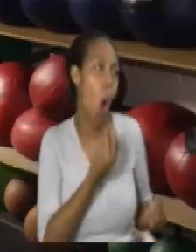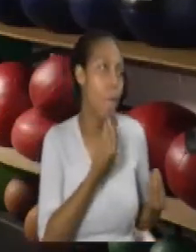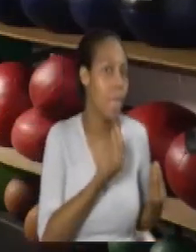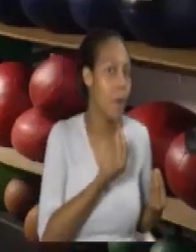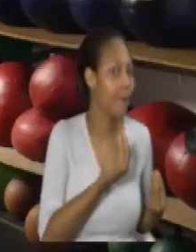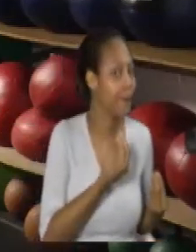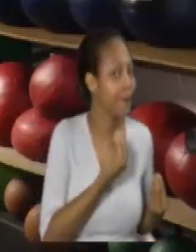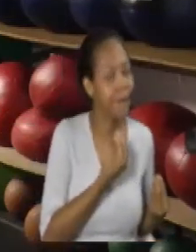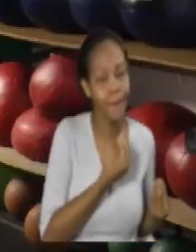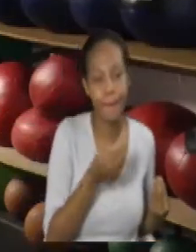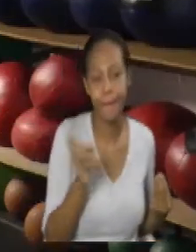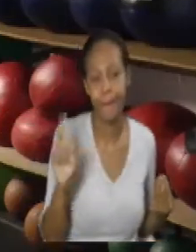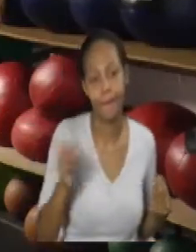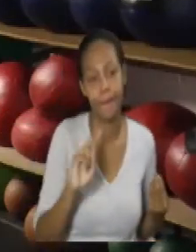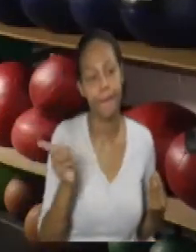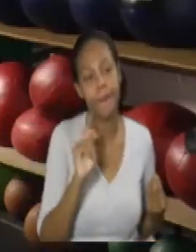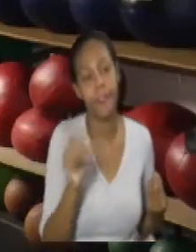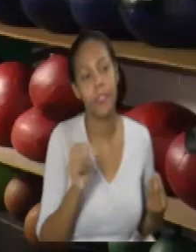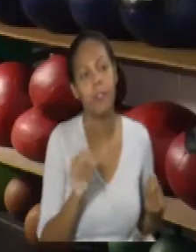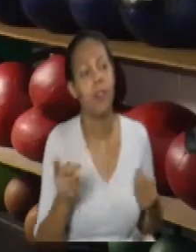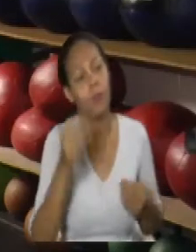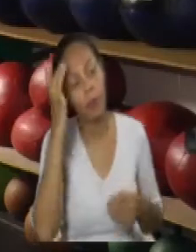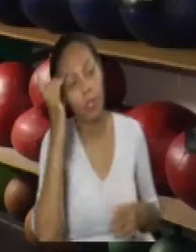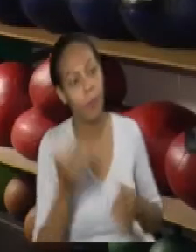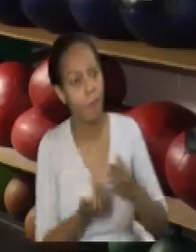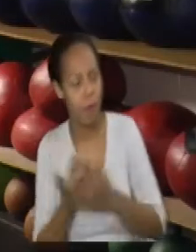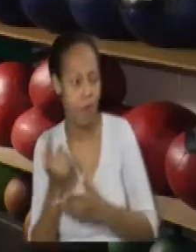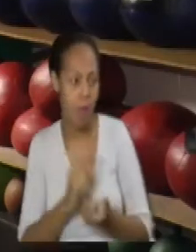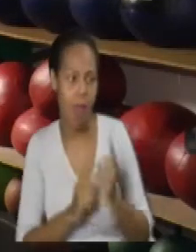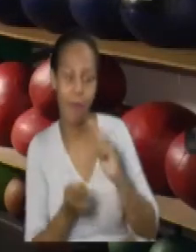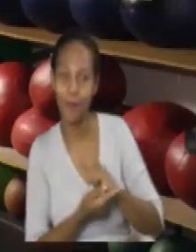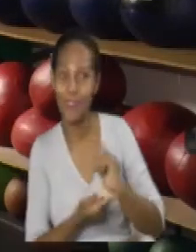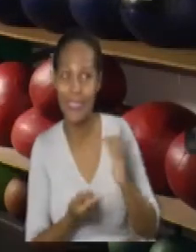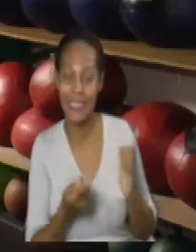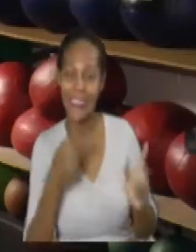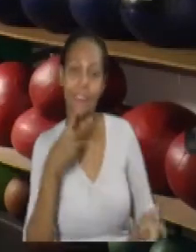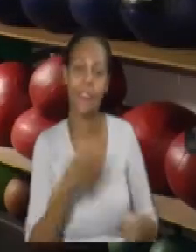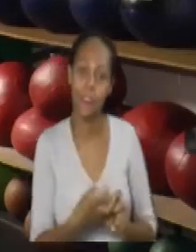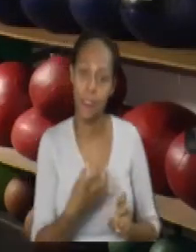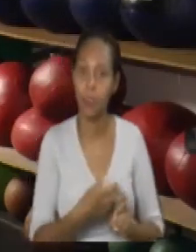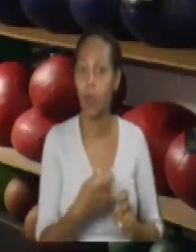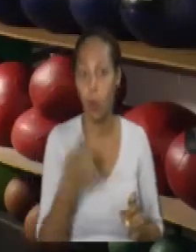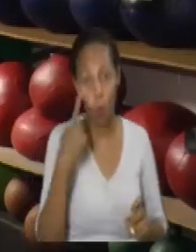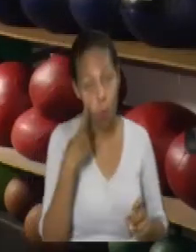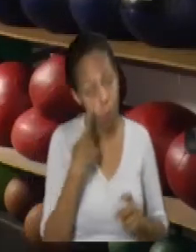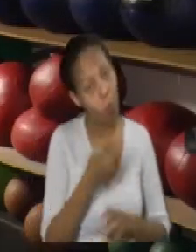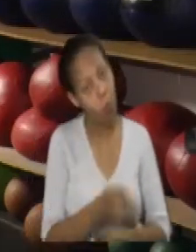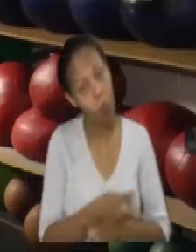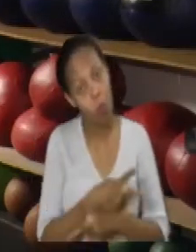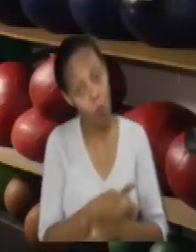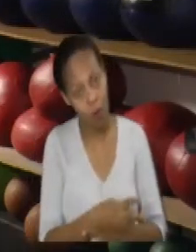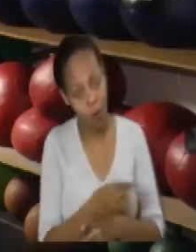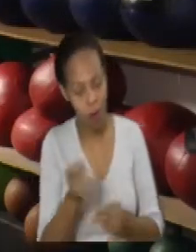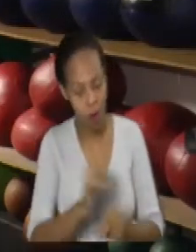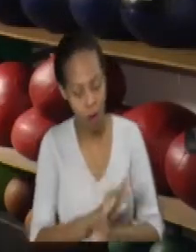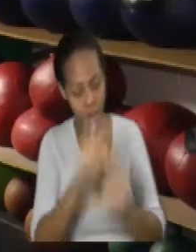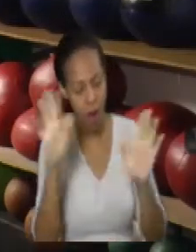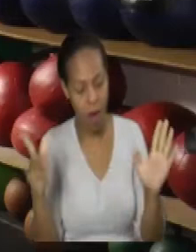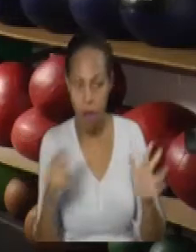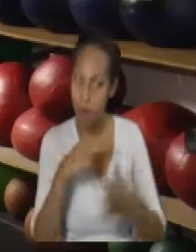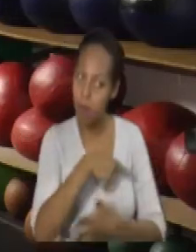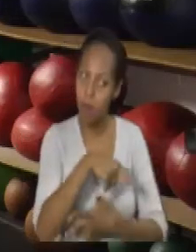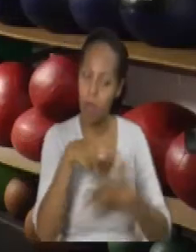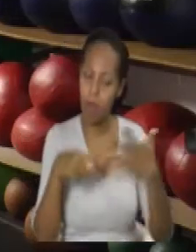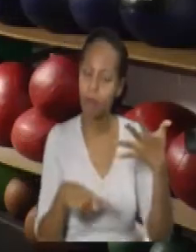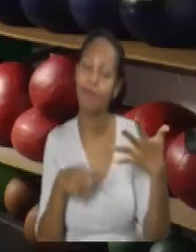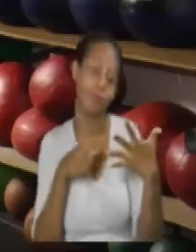ayudar tanto en el proceso de iniciar sus cambios. Entonces, ojo, tengan con mucha claridad lo